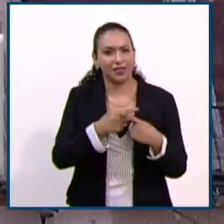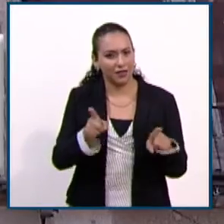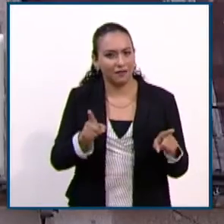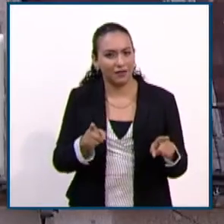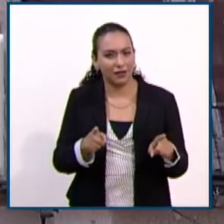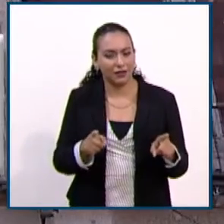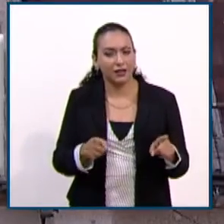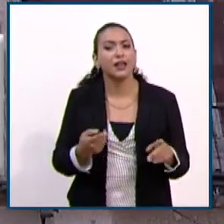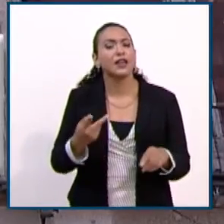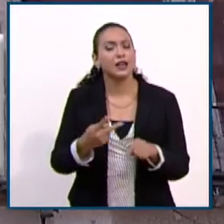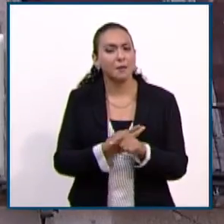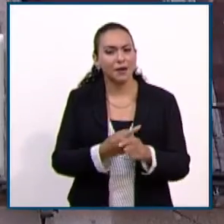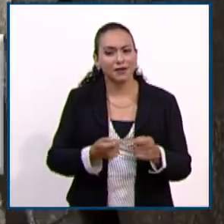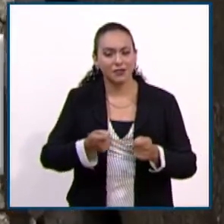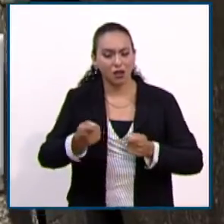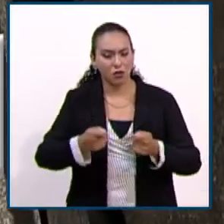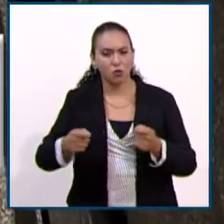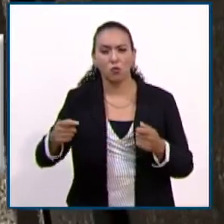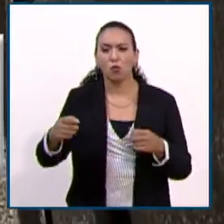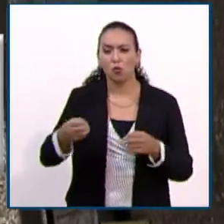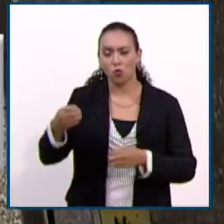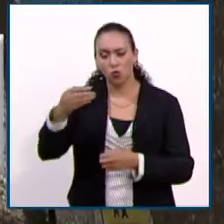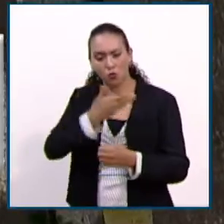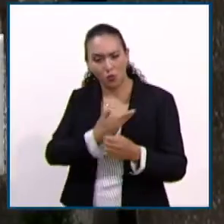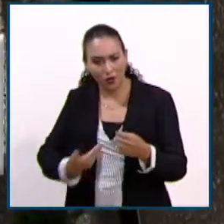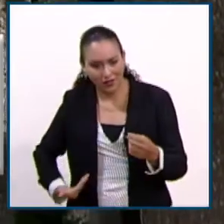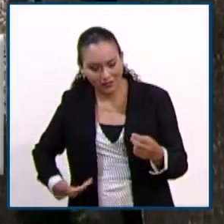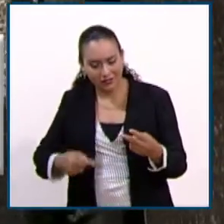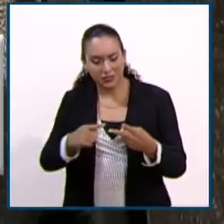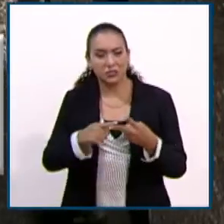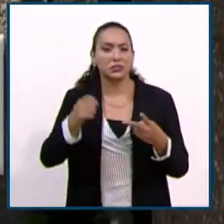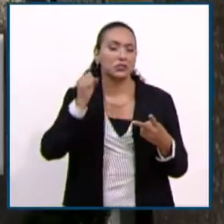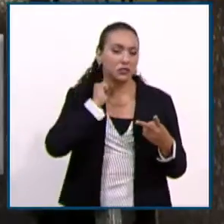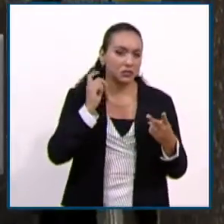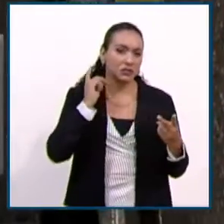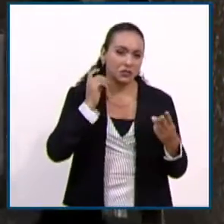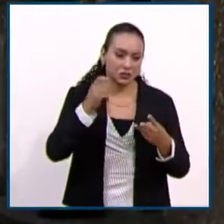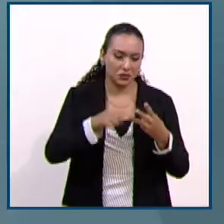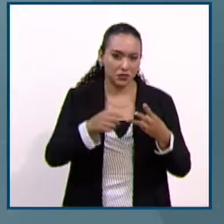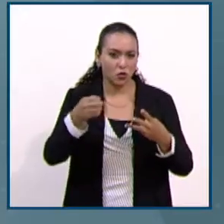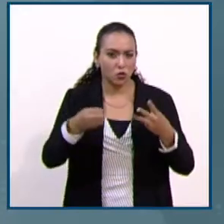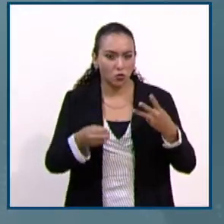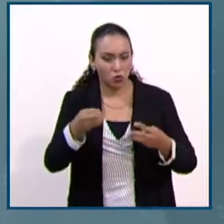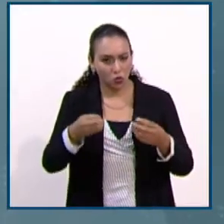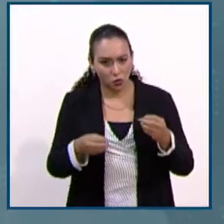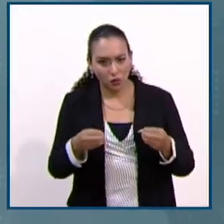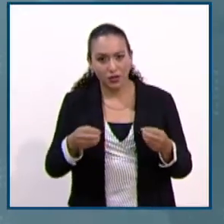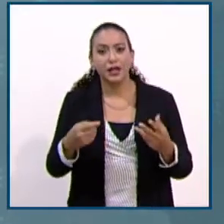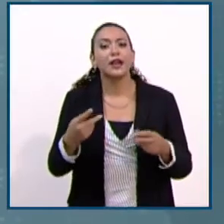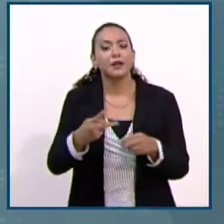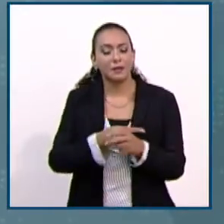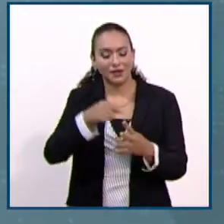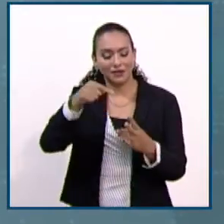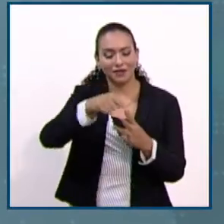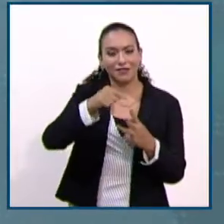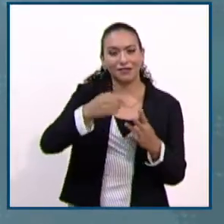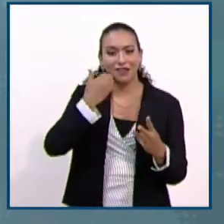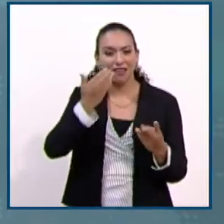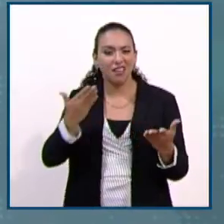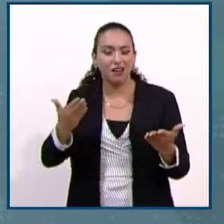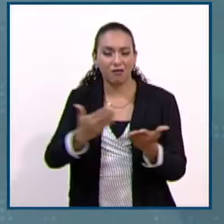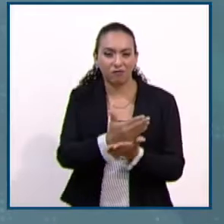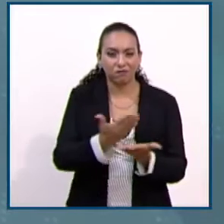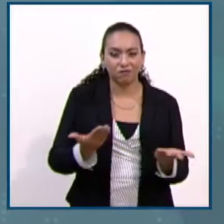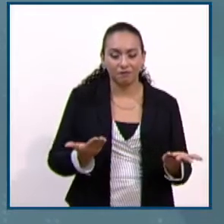de poderes, porque politiza la justicia y daña la democracia. Así lo afirmó el magistrado Daniel